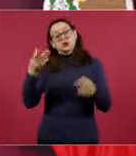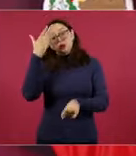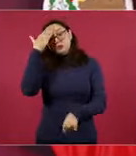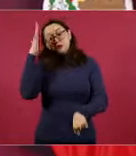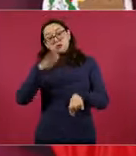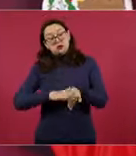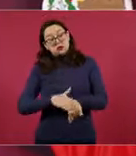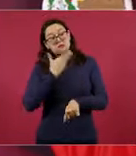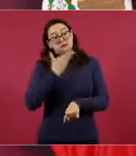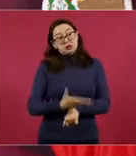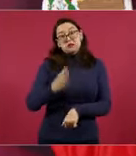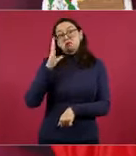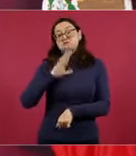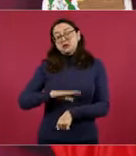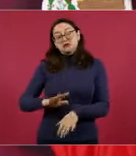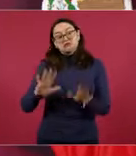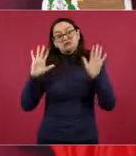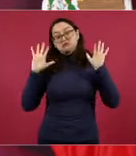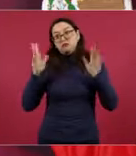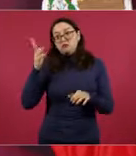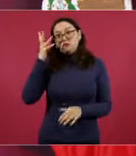se hizo bien o se hizo mal.